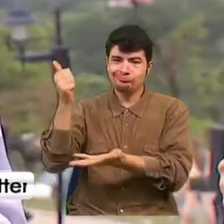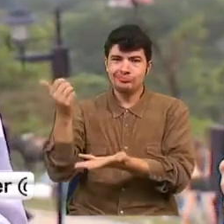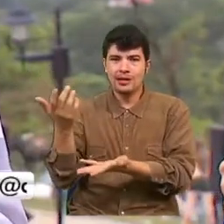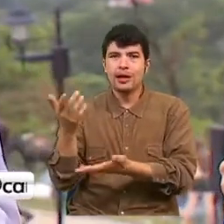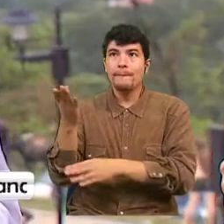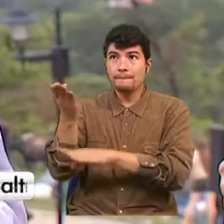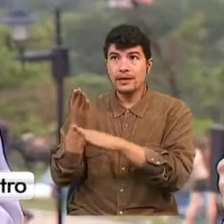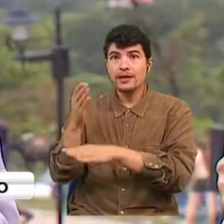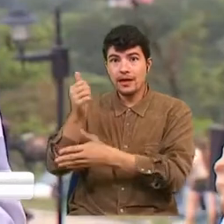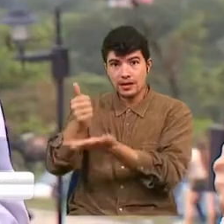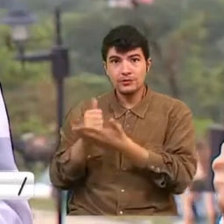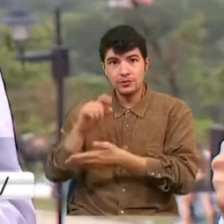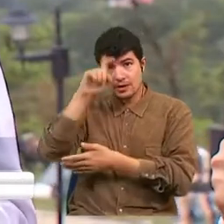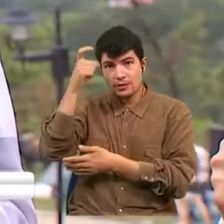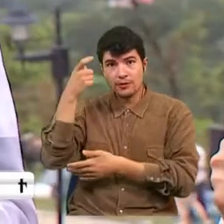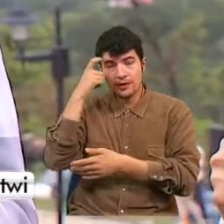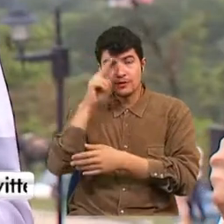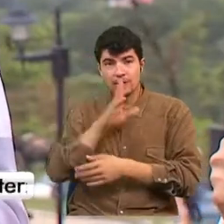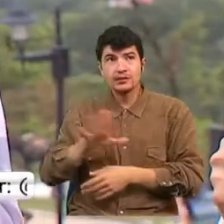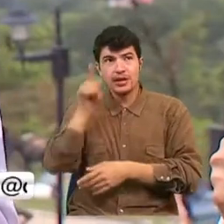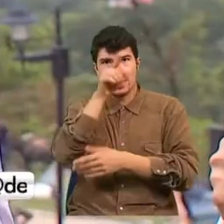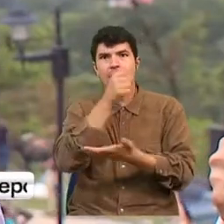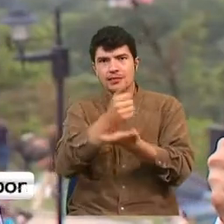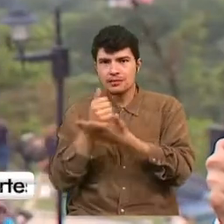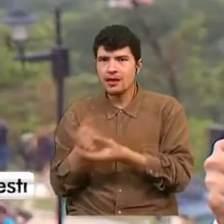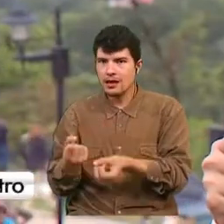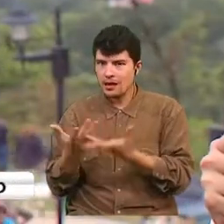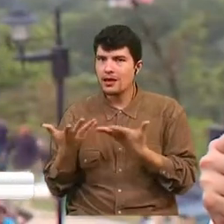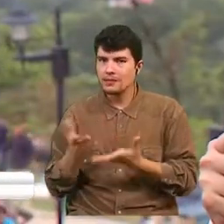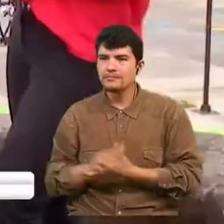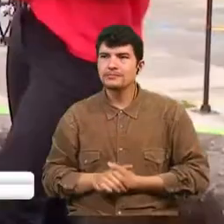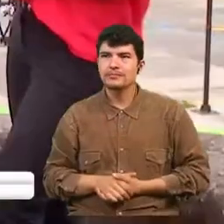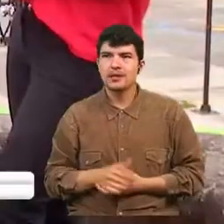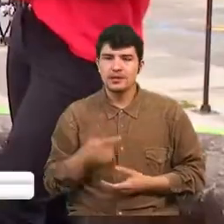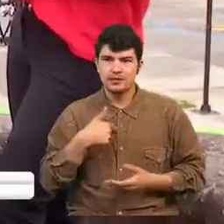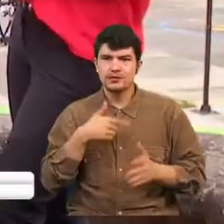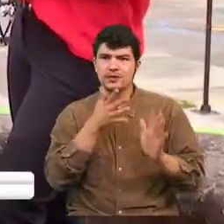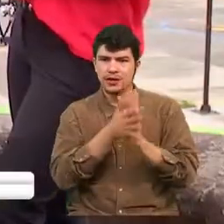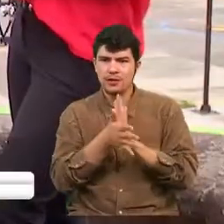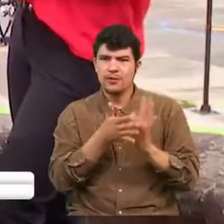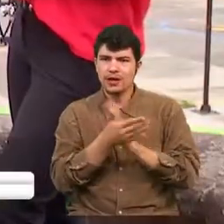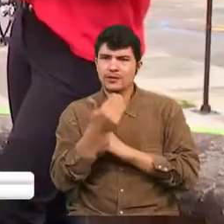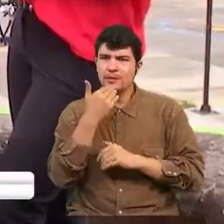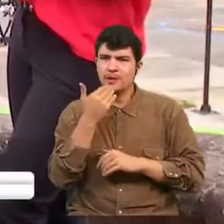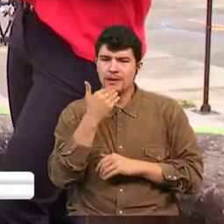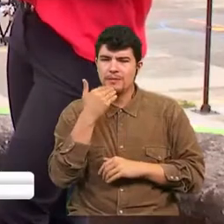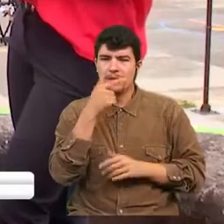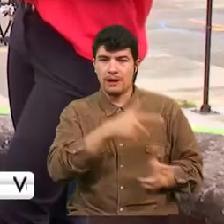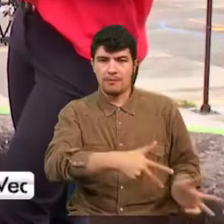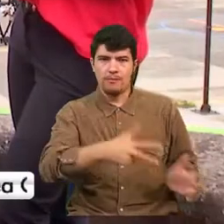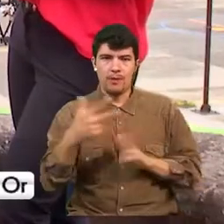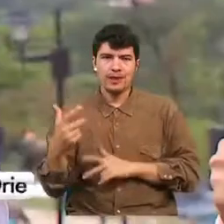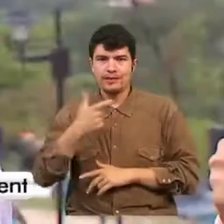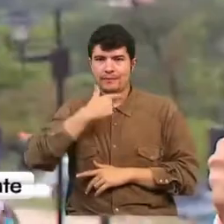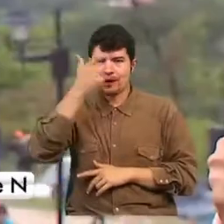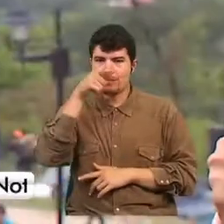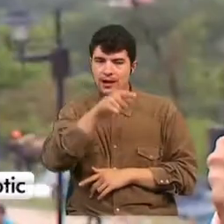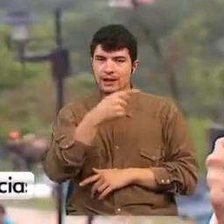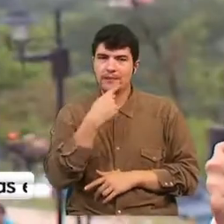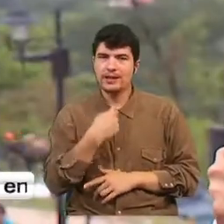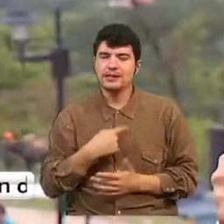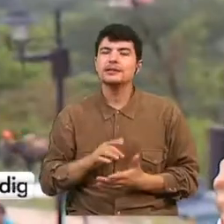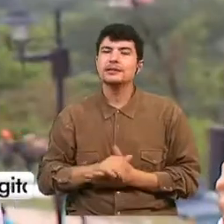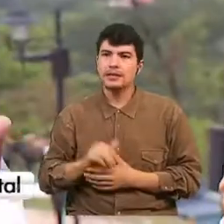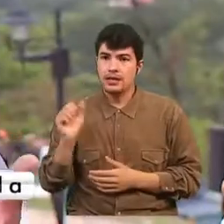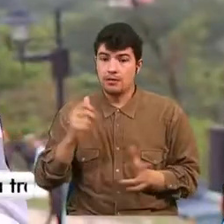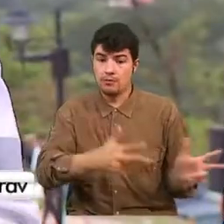ayuda del gobierno nacional y nos la han dado. Pero le voy a contar este ejemplo de ese puente blanco que menciona nuestro querido alcalde de Puente Nacional. Ese es un